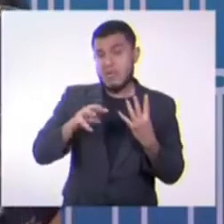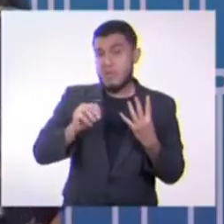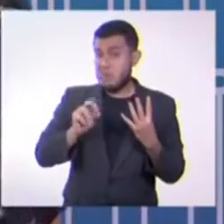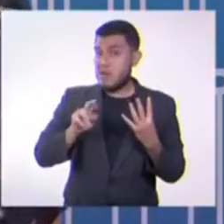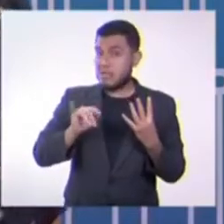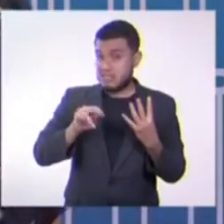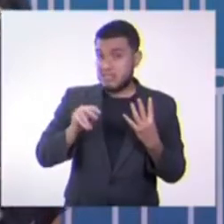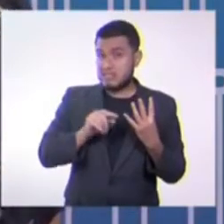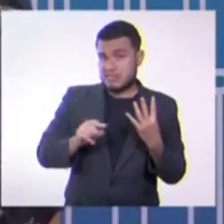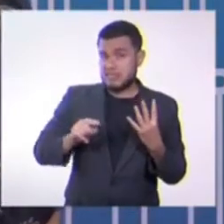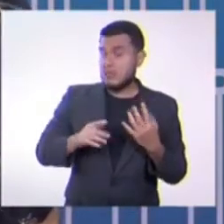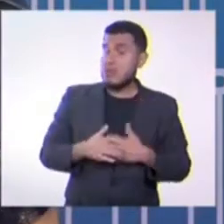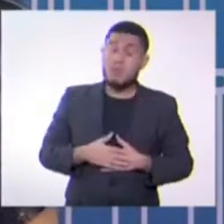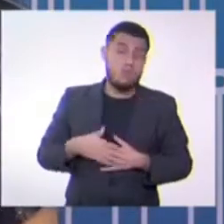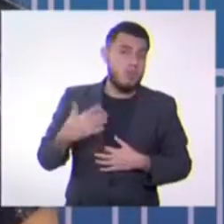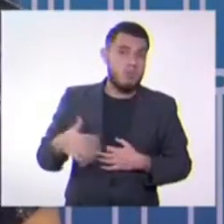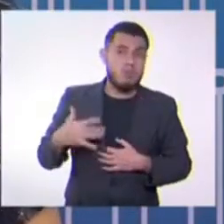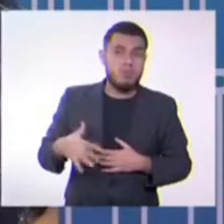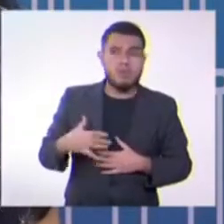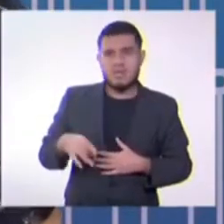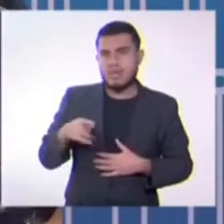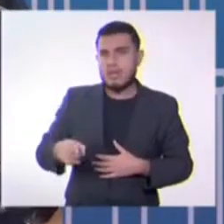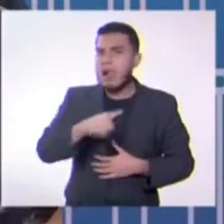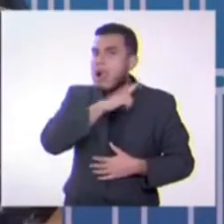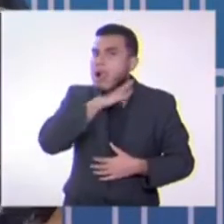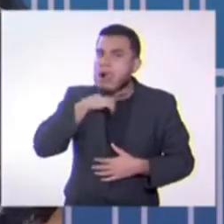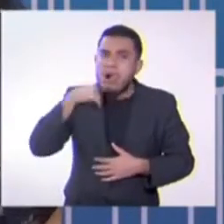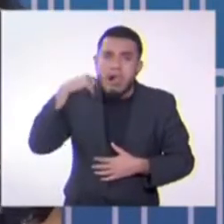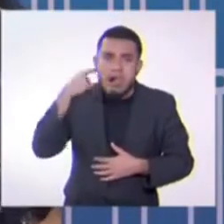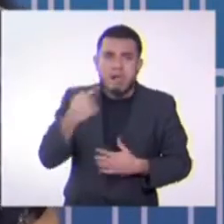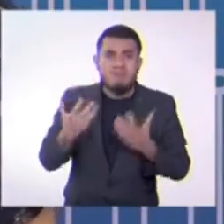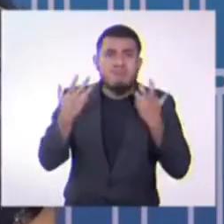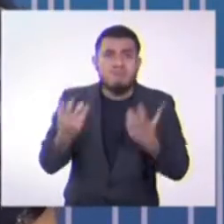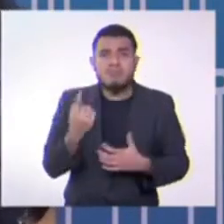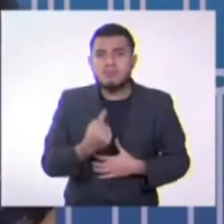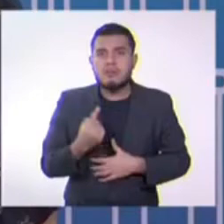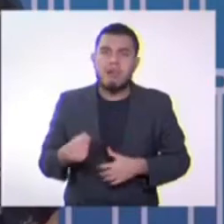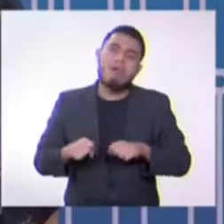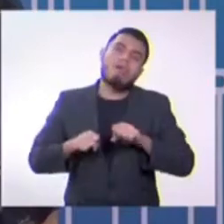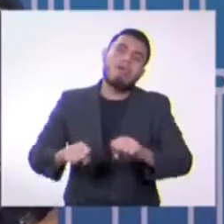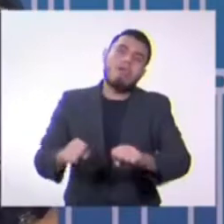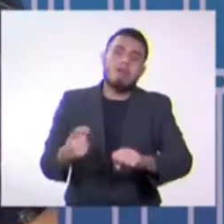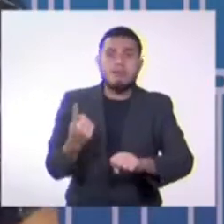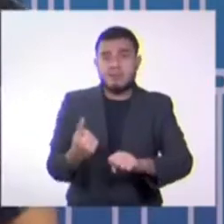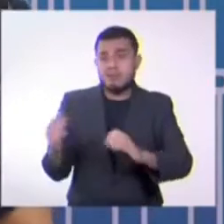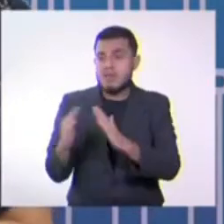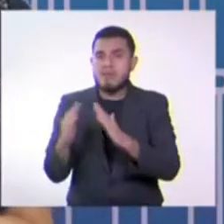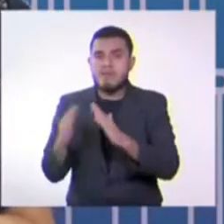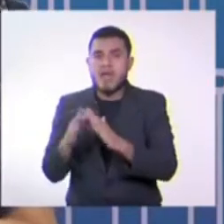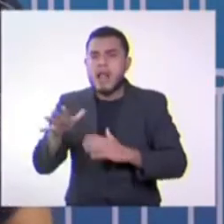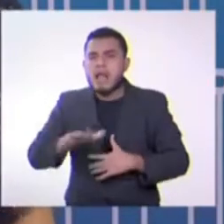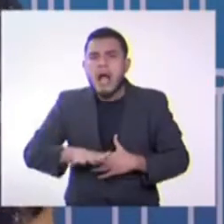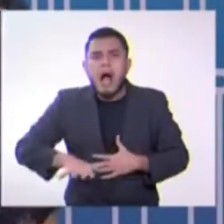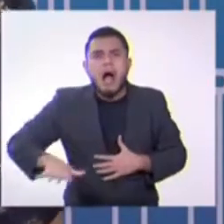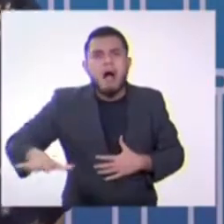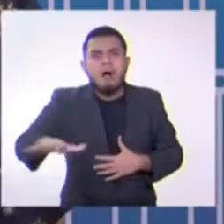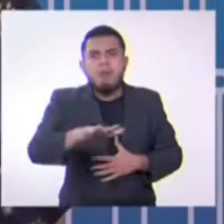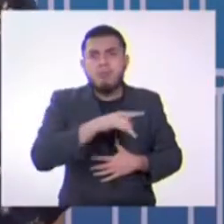un levantamiento que termina en ese etnocidio campesino de 1932.